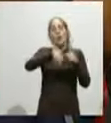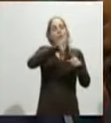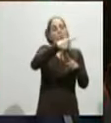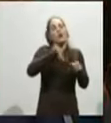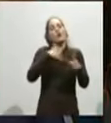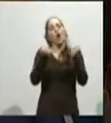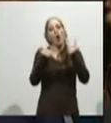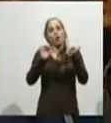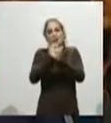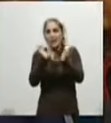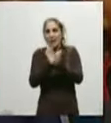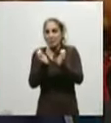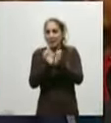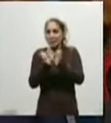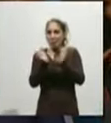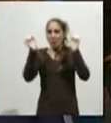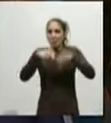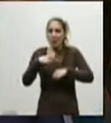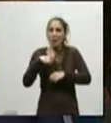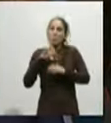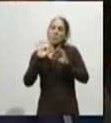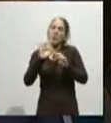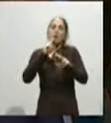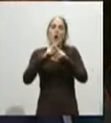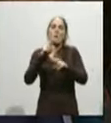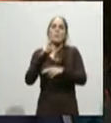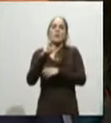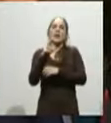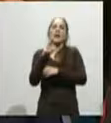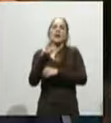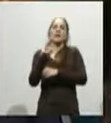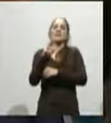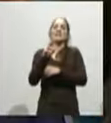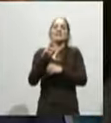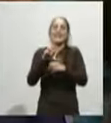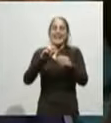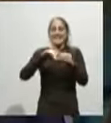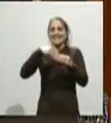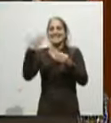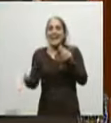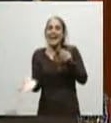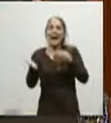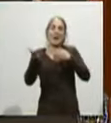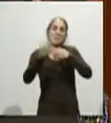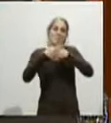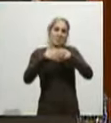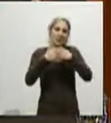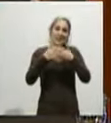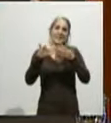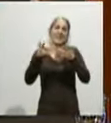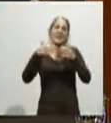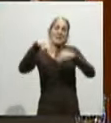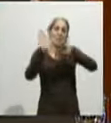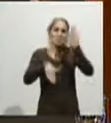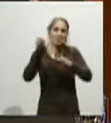tengo un Celica. ¿Sí? Sí, bueno, un Celica, le digo Celica porque Celica la puerta, Celica la chapa y Celica la pintura.